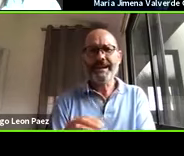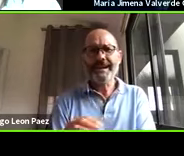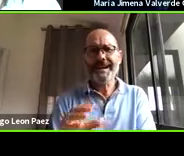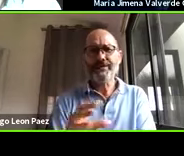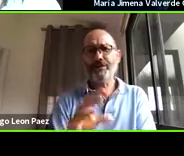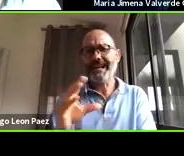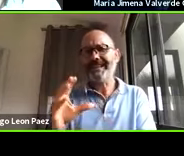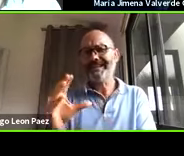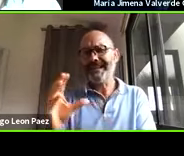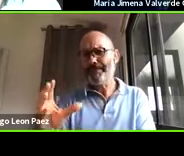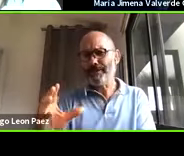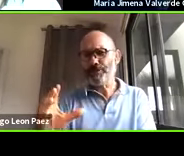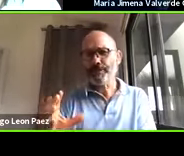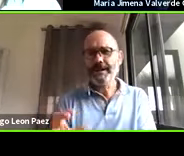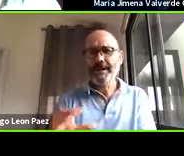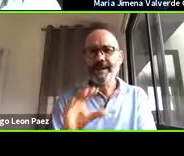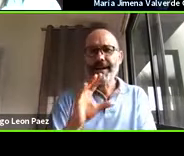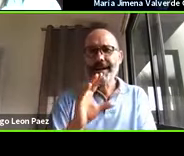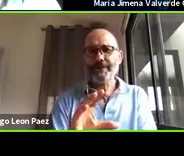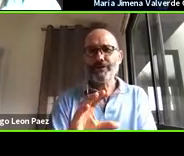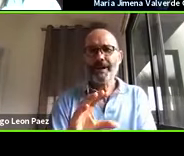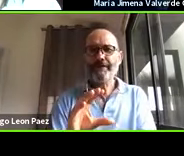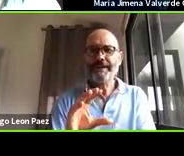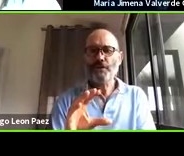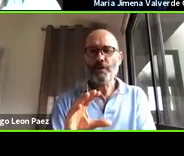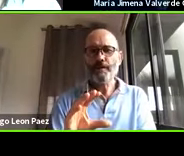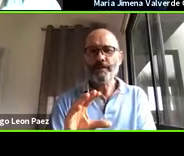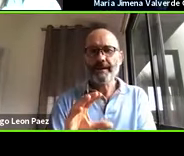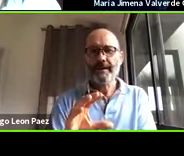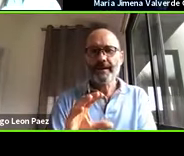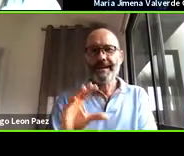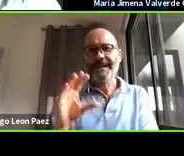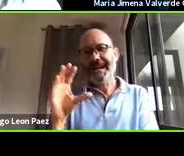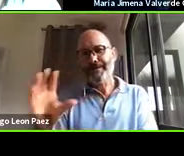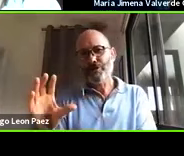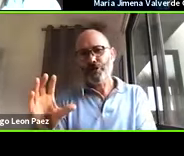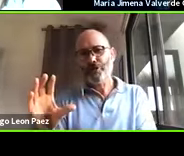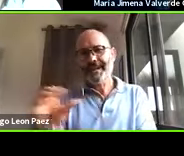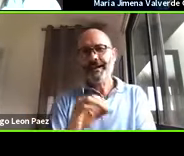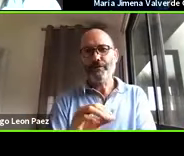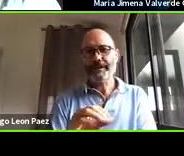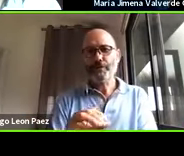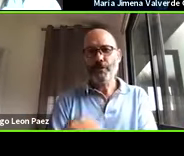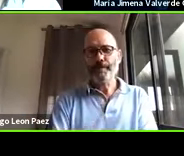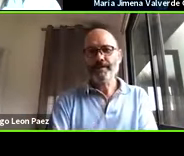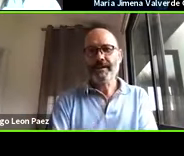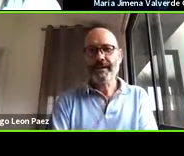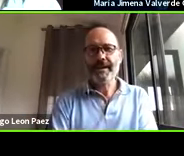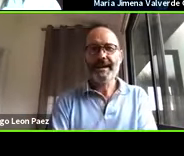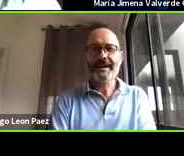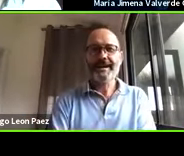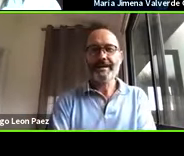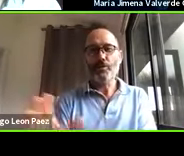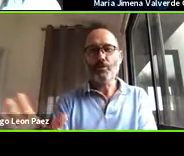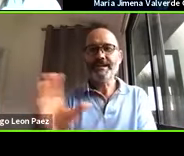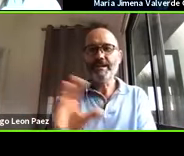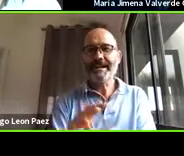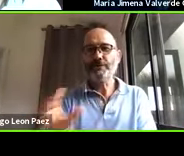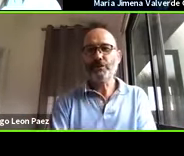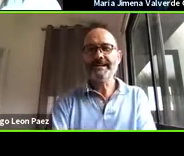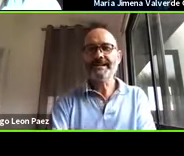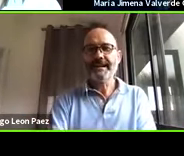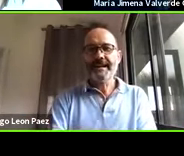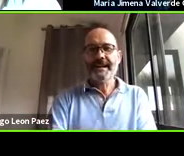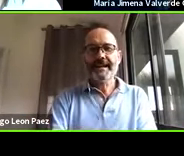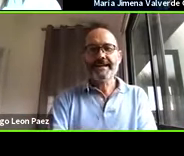en dos grandes ámbitos el ámbito de la ficción y el ámbito de la no ficción con muchas